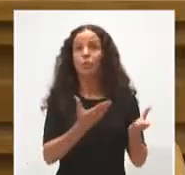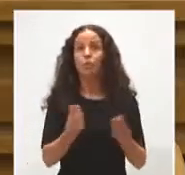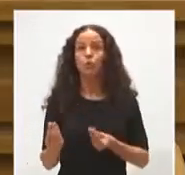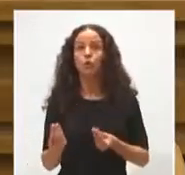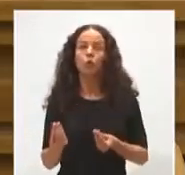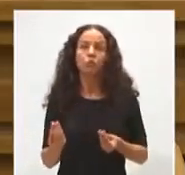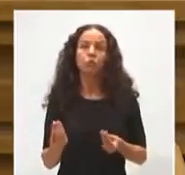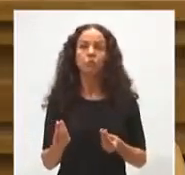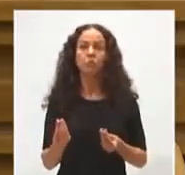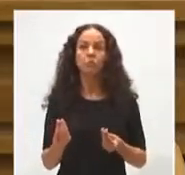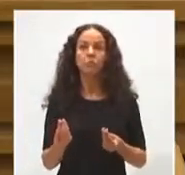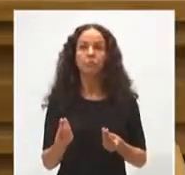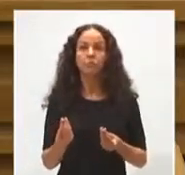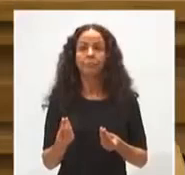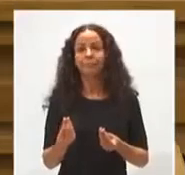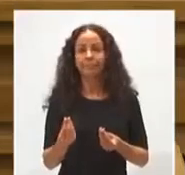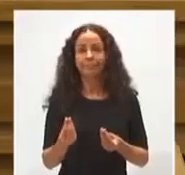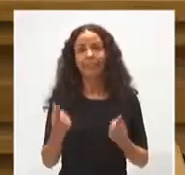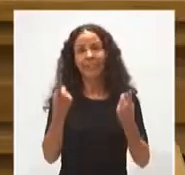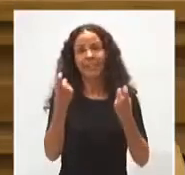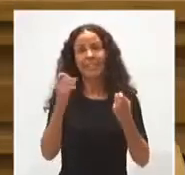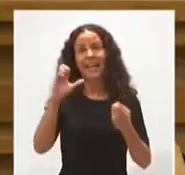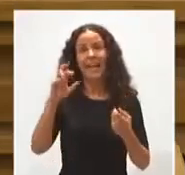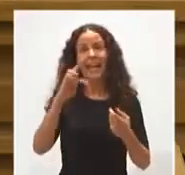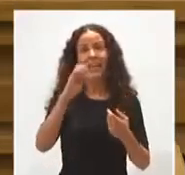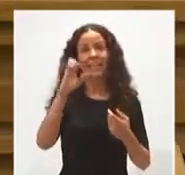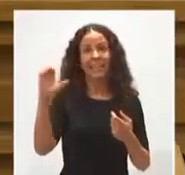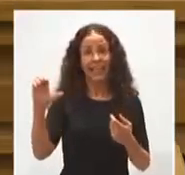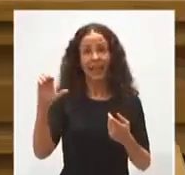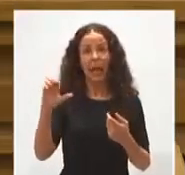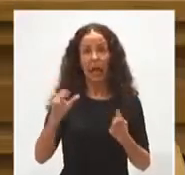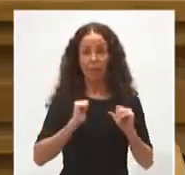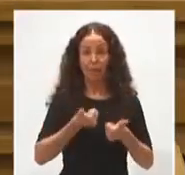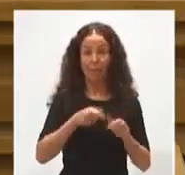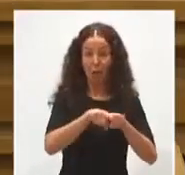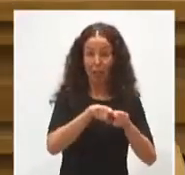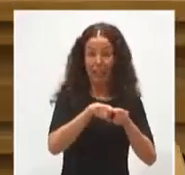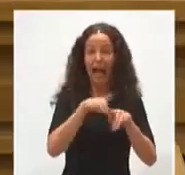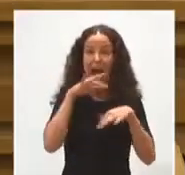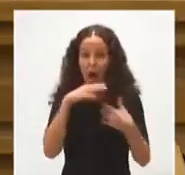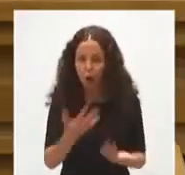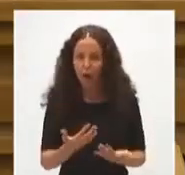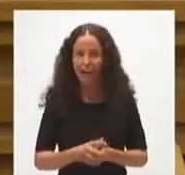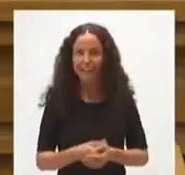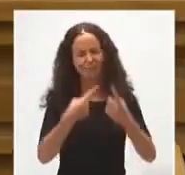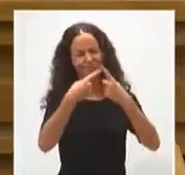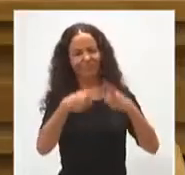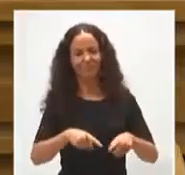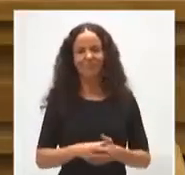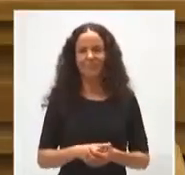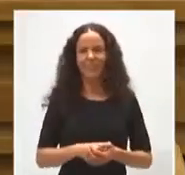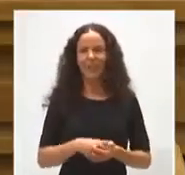a lo mejor a la figura de los cert es también criticada al principio y ahora ya como nos descuidemos va a ser